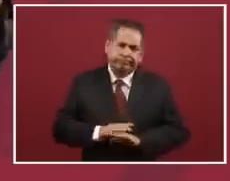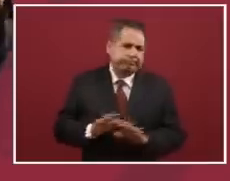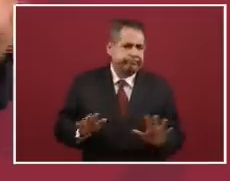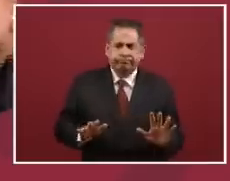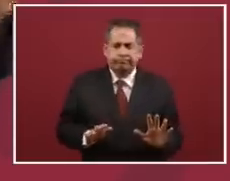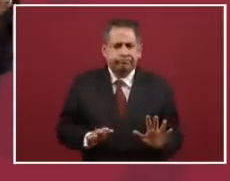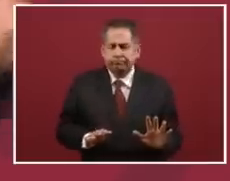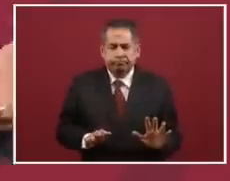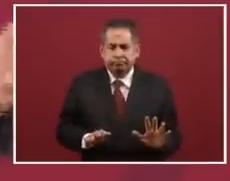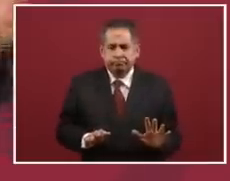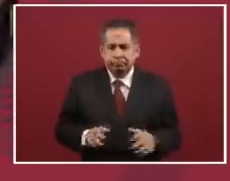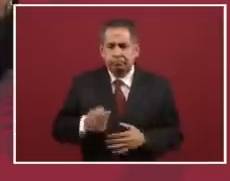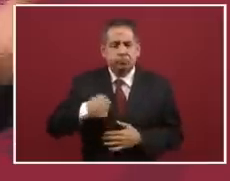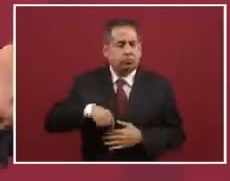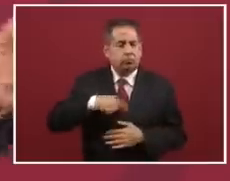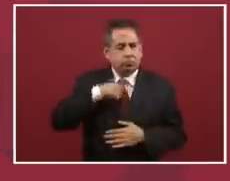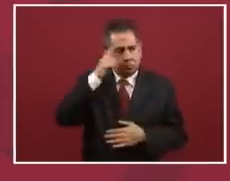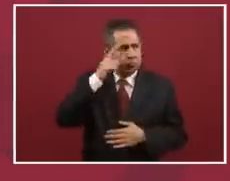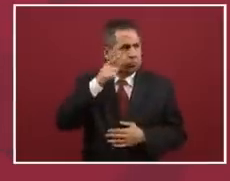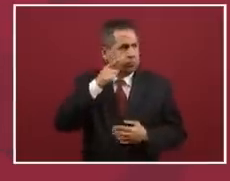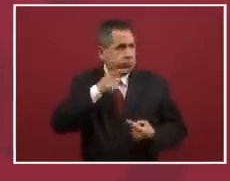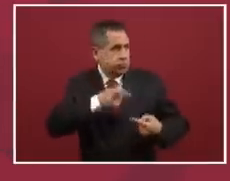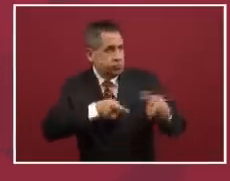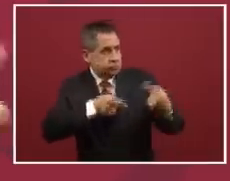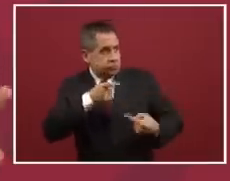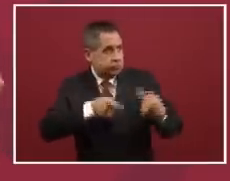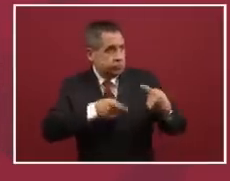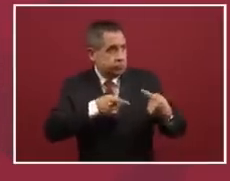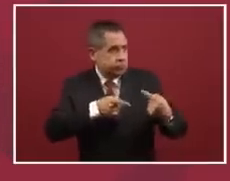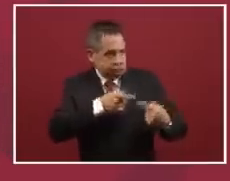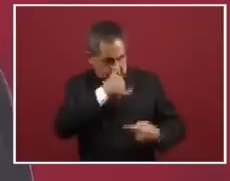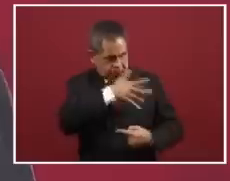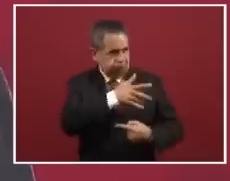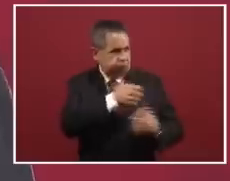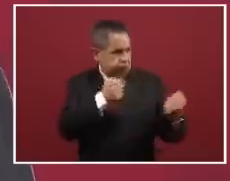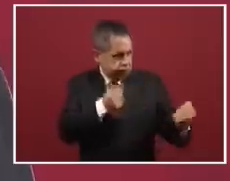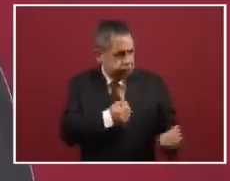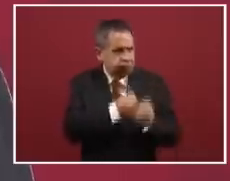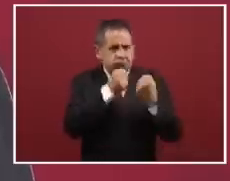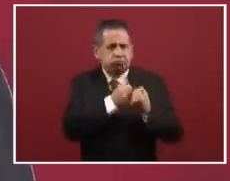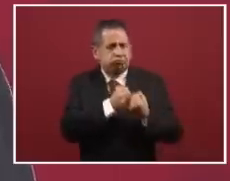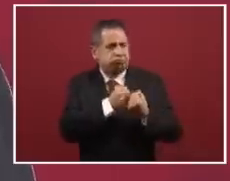vamos a dirimir diferencias con el uso de la fuerza.